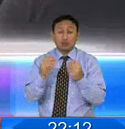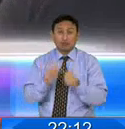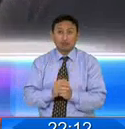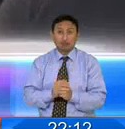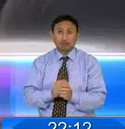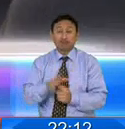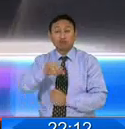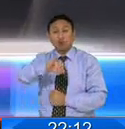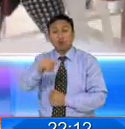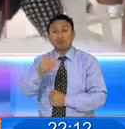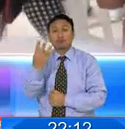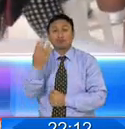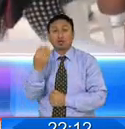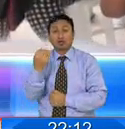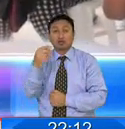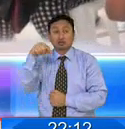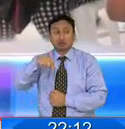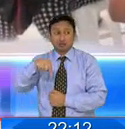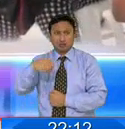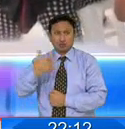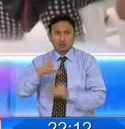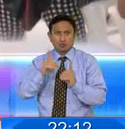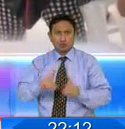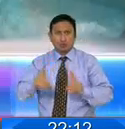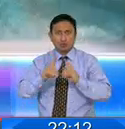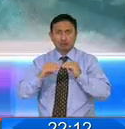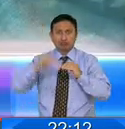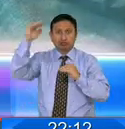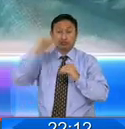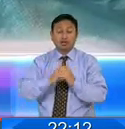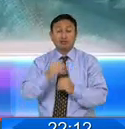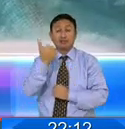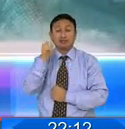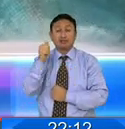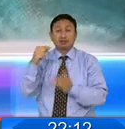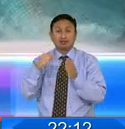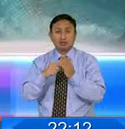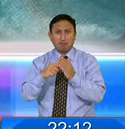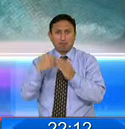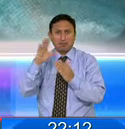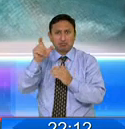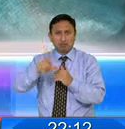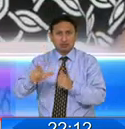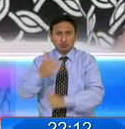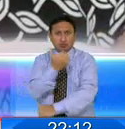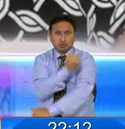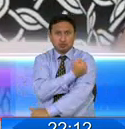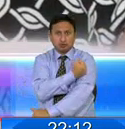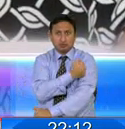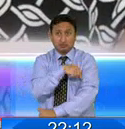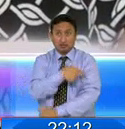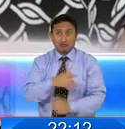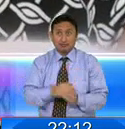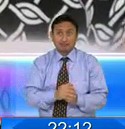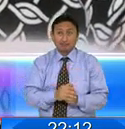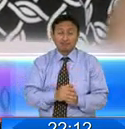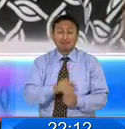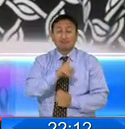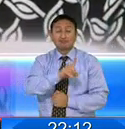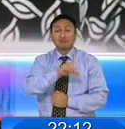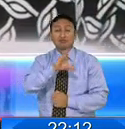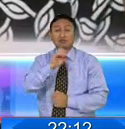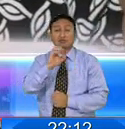que el jueves 14 sea un día récord al vacunar a más de 10.000 en la capital orense, que ya registra cerca de